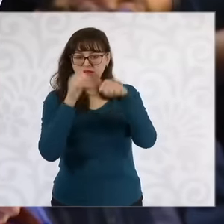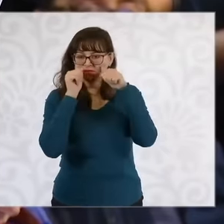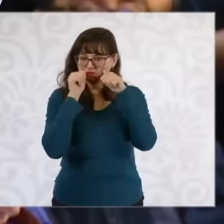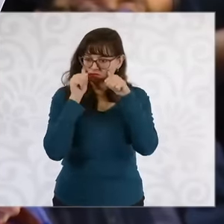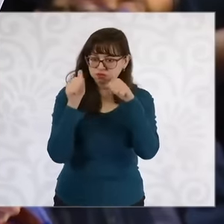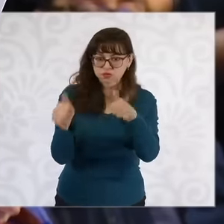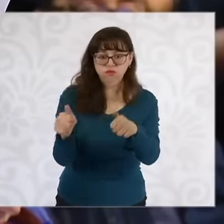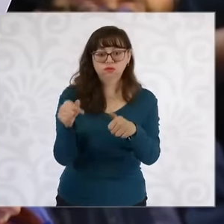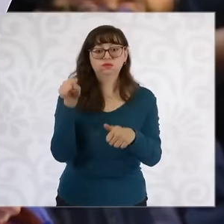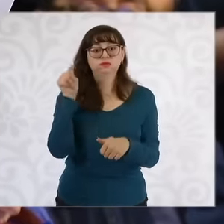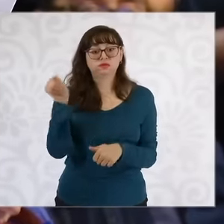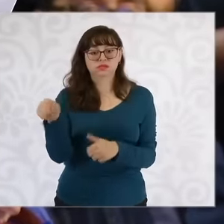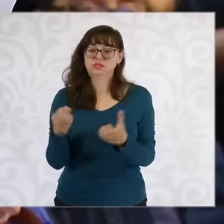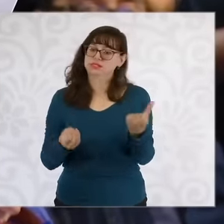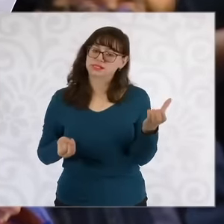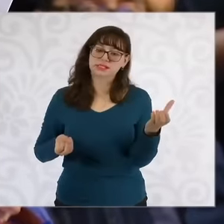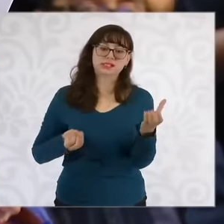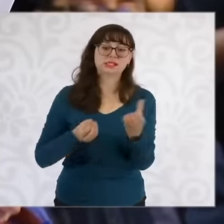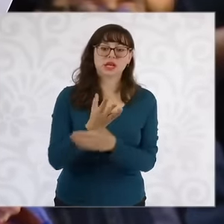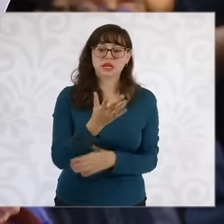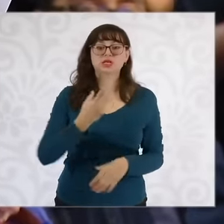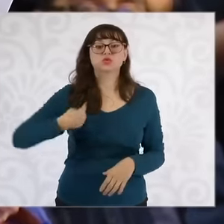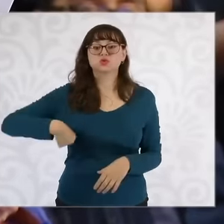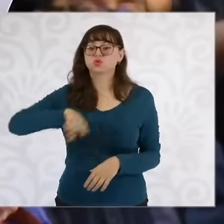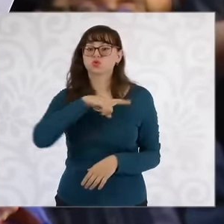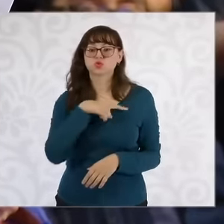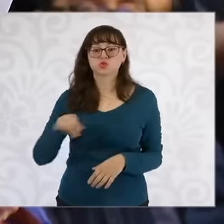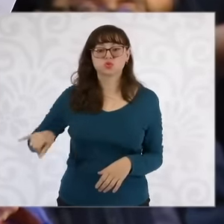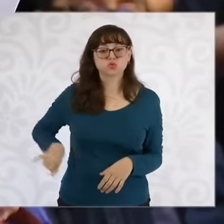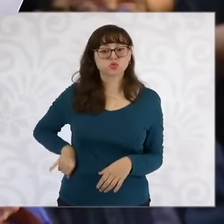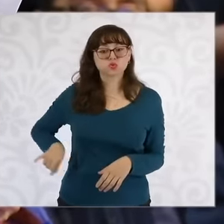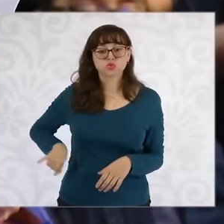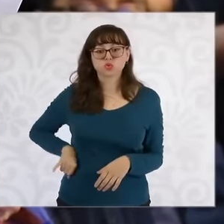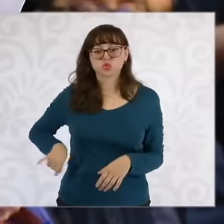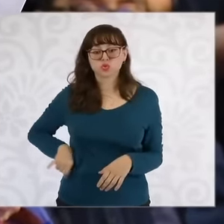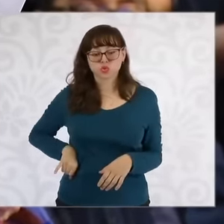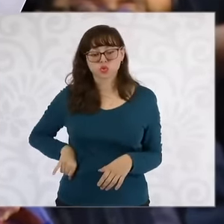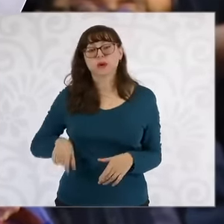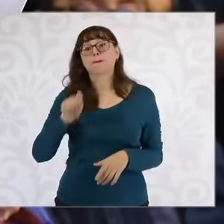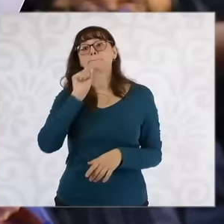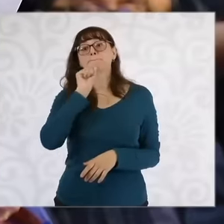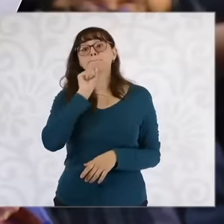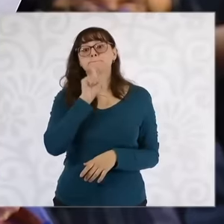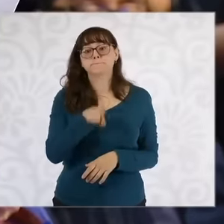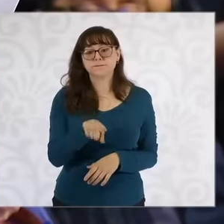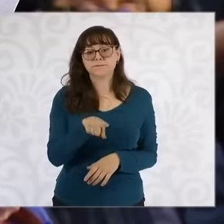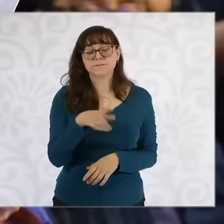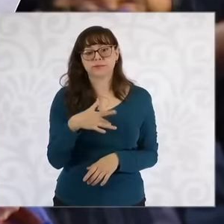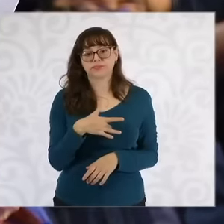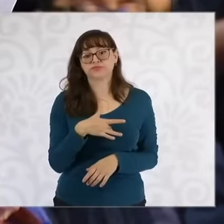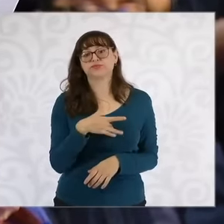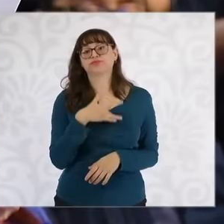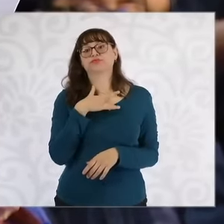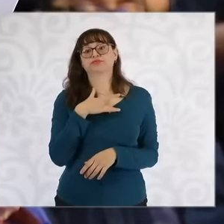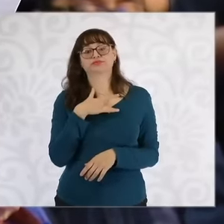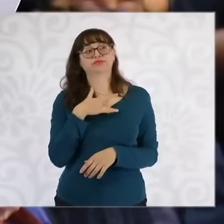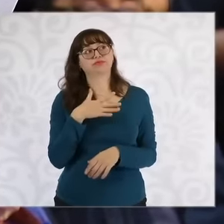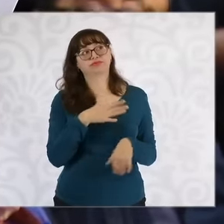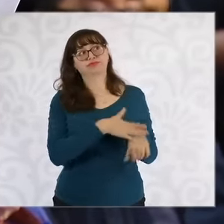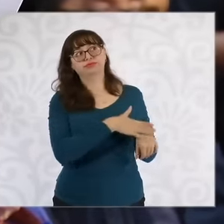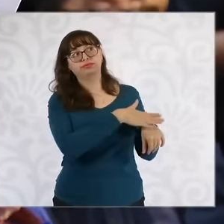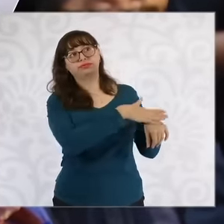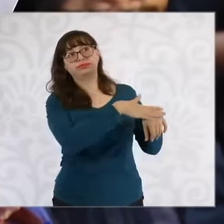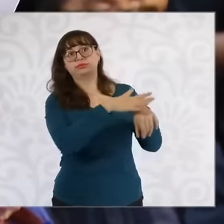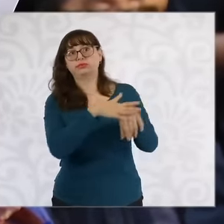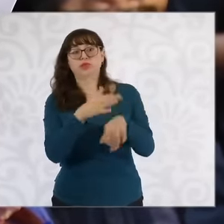e interés en el tema de nuestro compañero Tomás Martínez, y asimismo creemos oportuno que la sociedad en